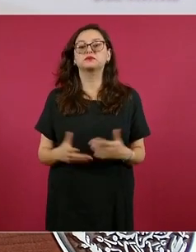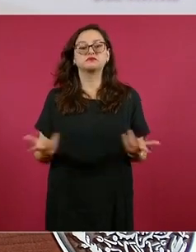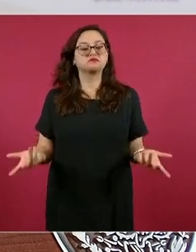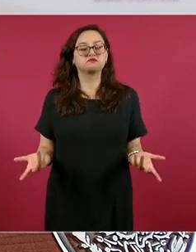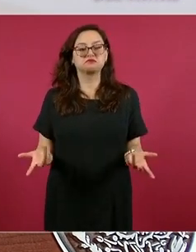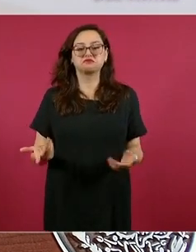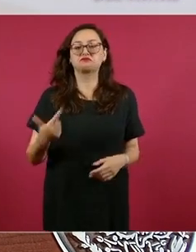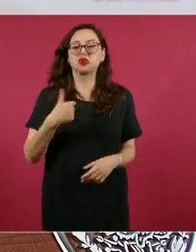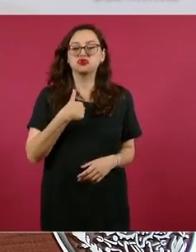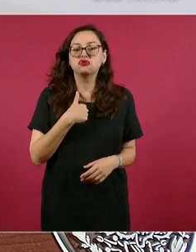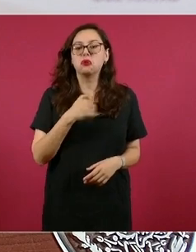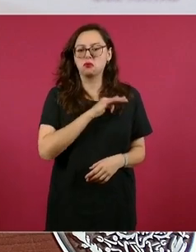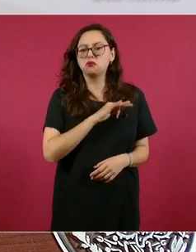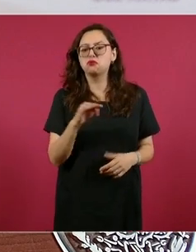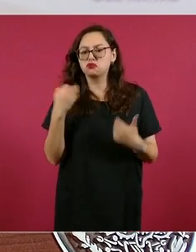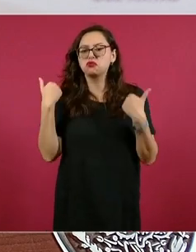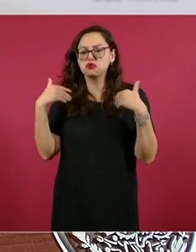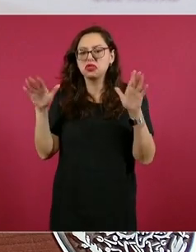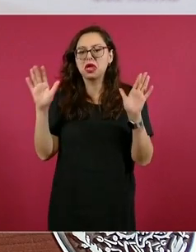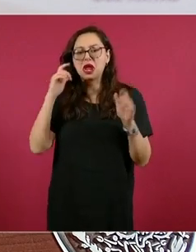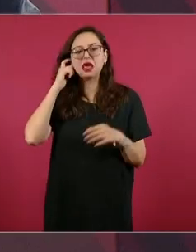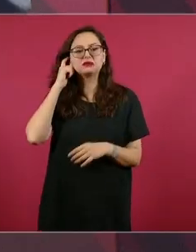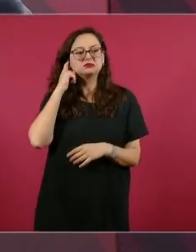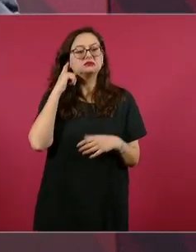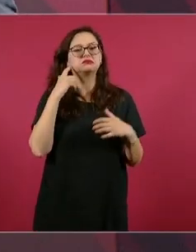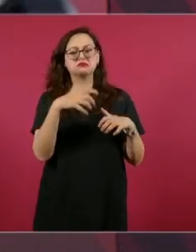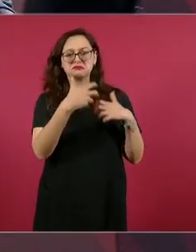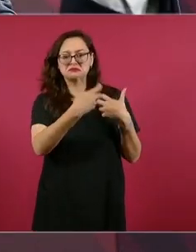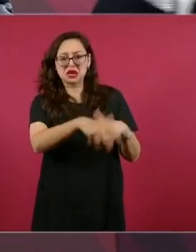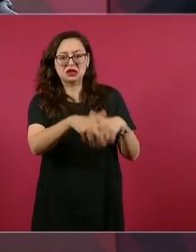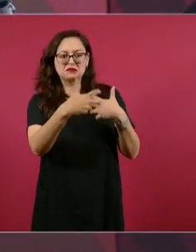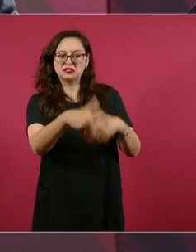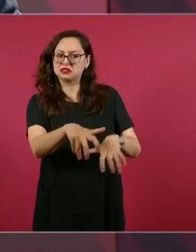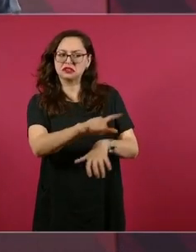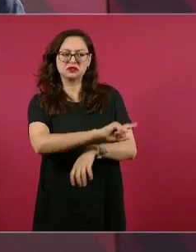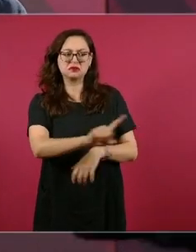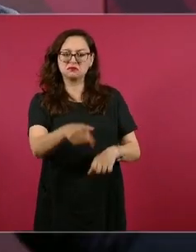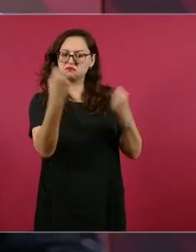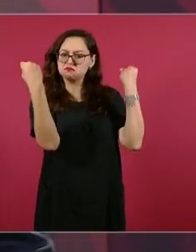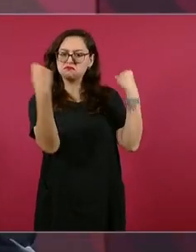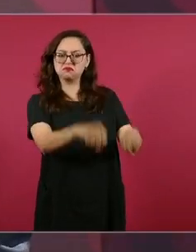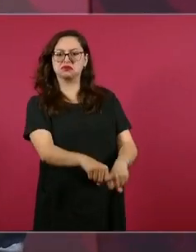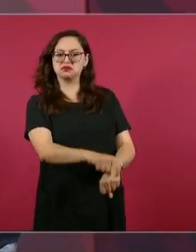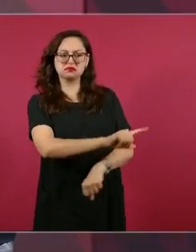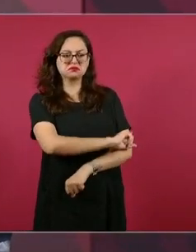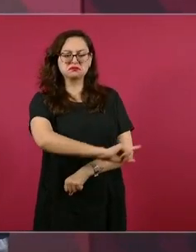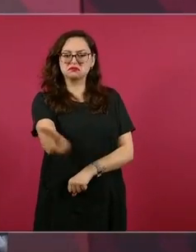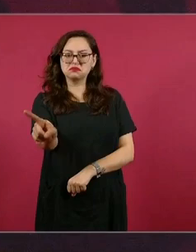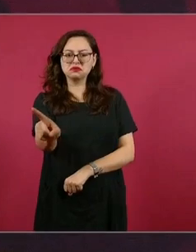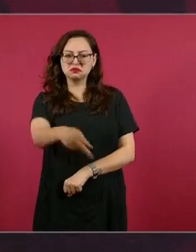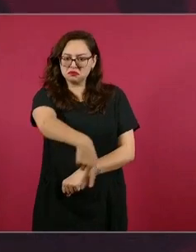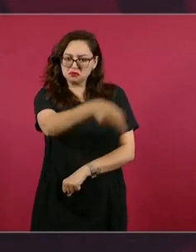manifestaciones ni protestas, un poco el autoritarismo que había antes,